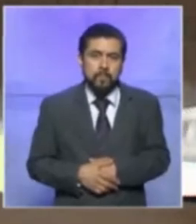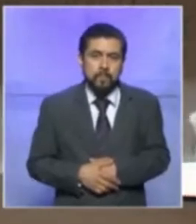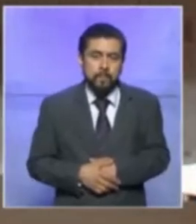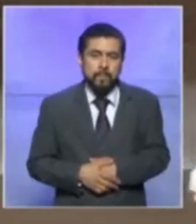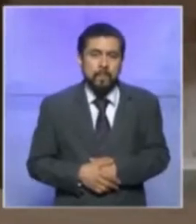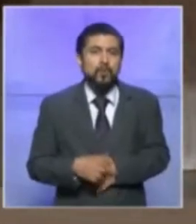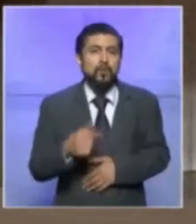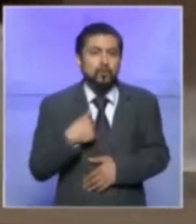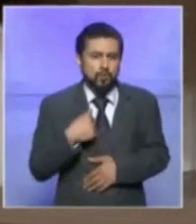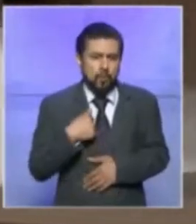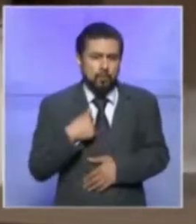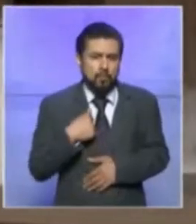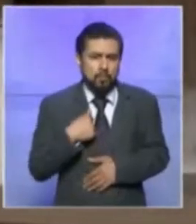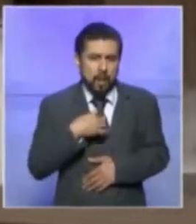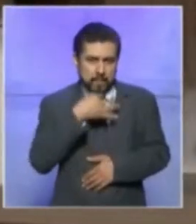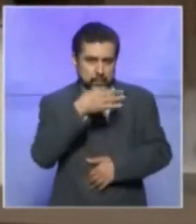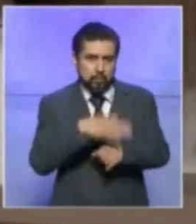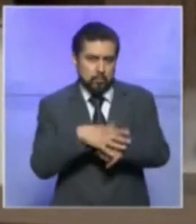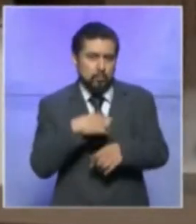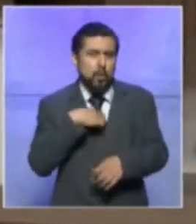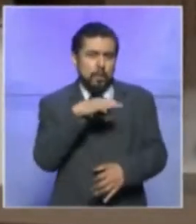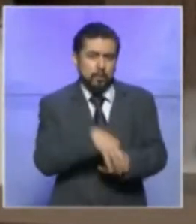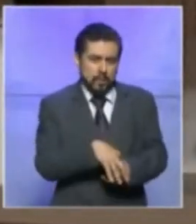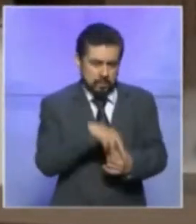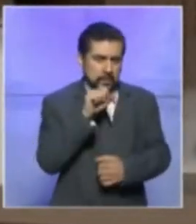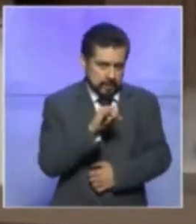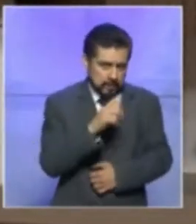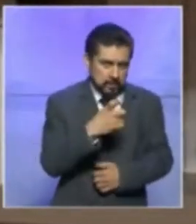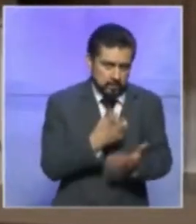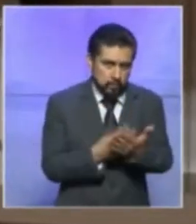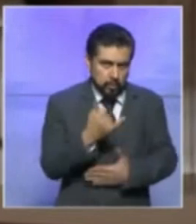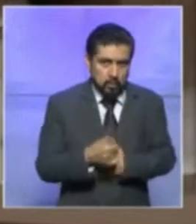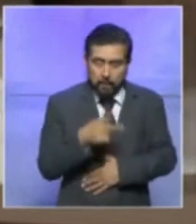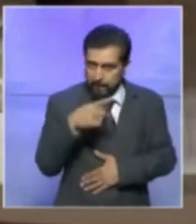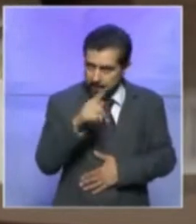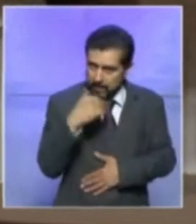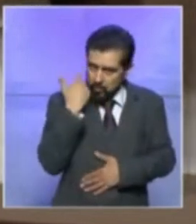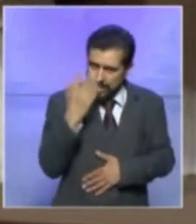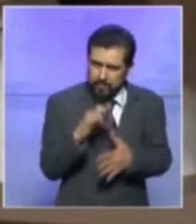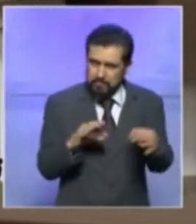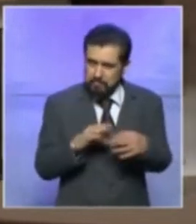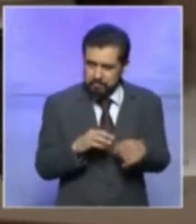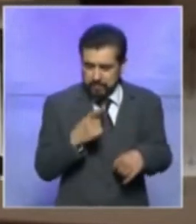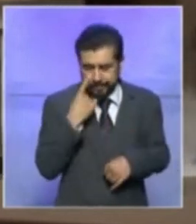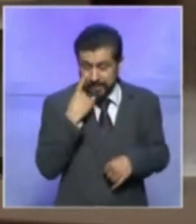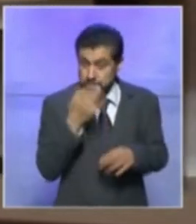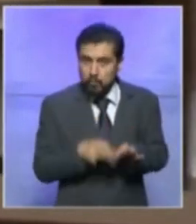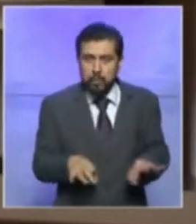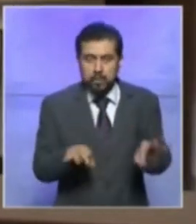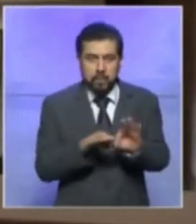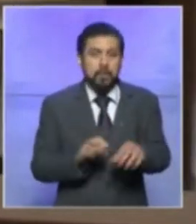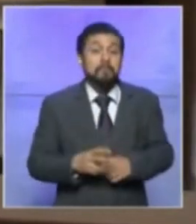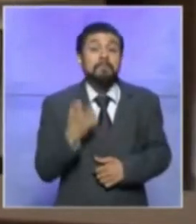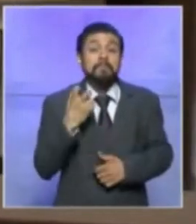voy a votar a favor del proyecto, pero quiero hacer notar una cuestión que es importante. La pregunta que nos resuelve